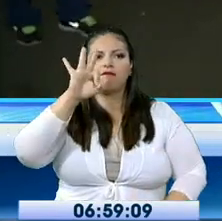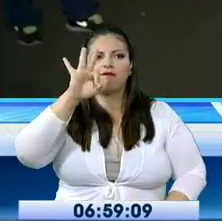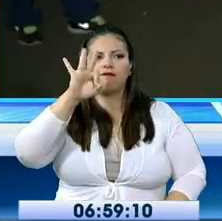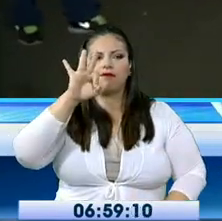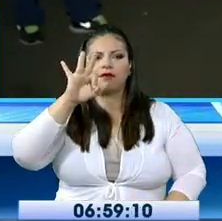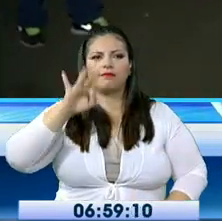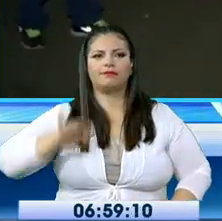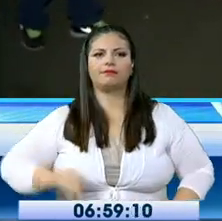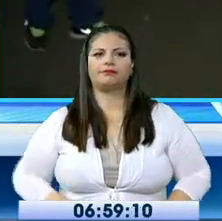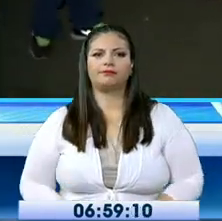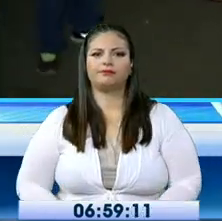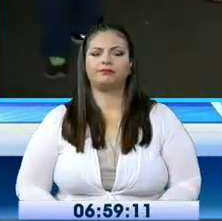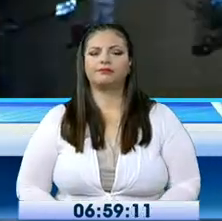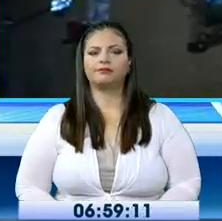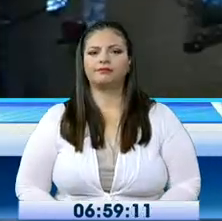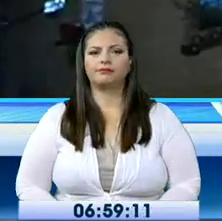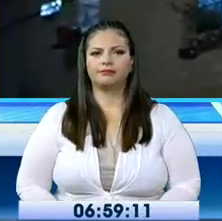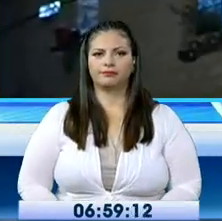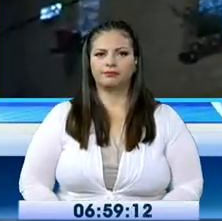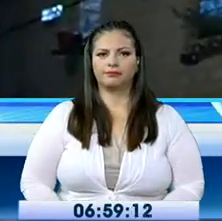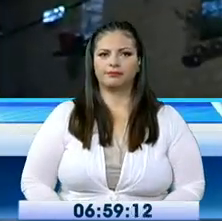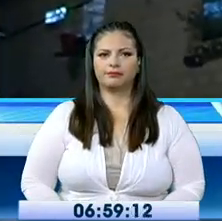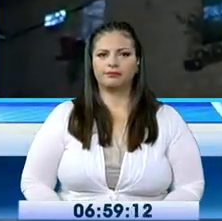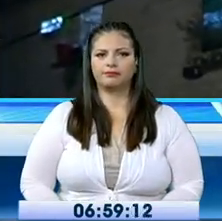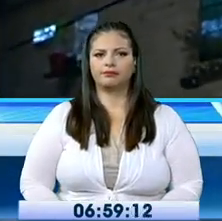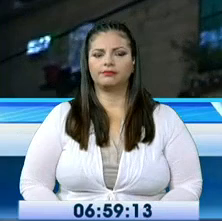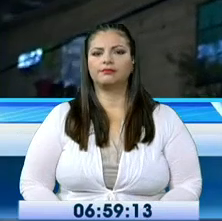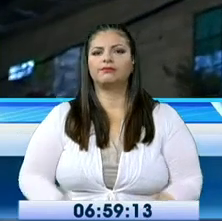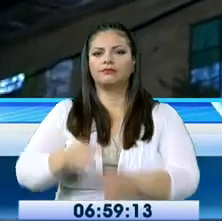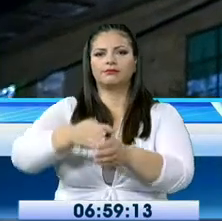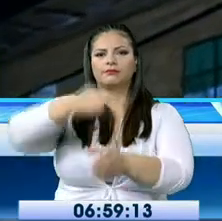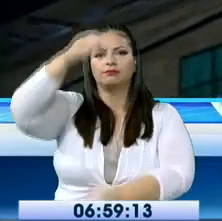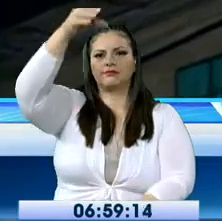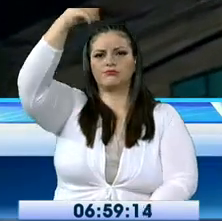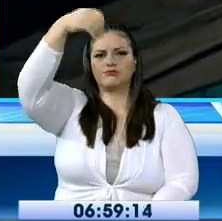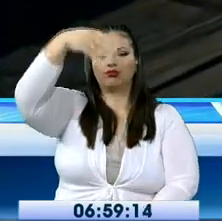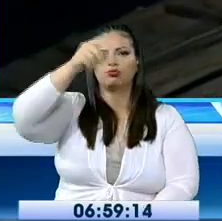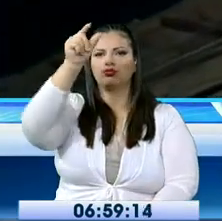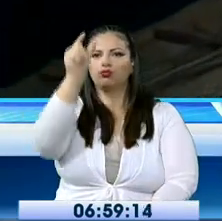la dirección es 40 y tercer callejón F... Y el poste es